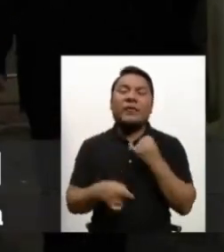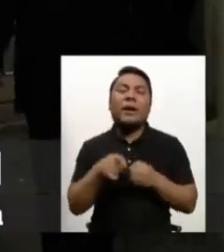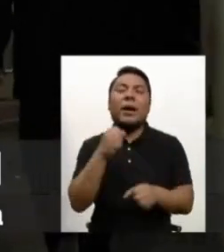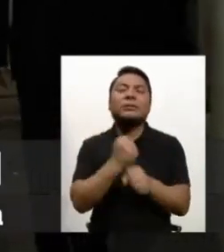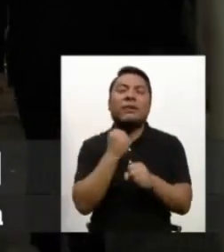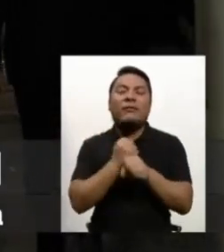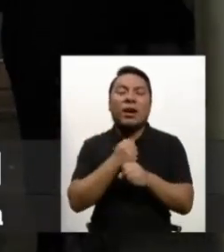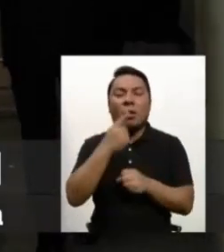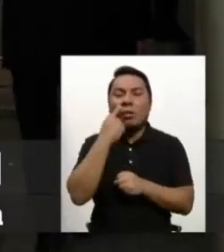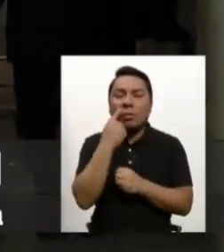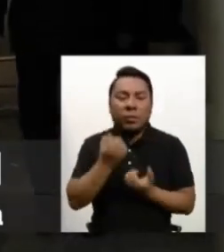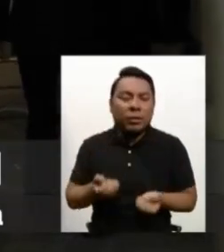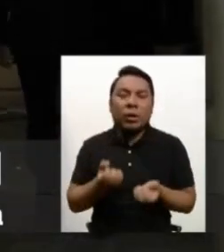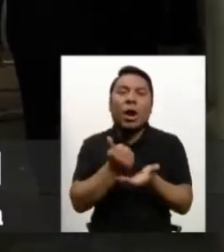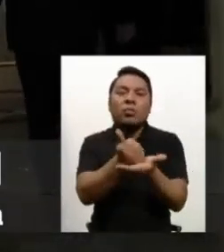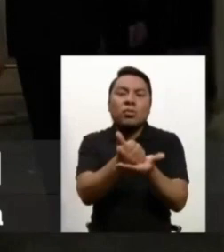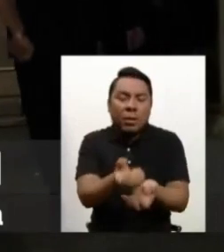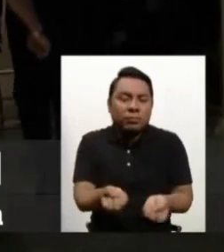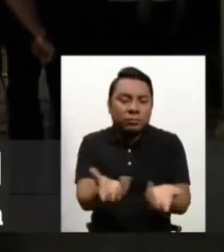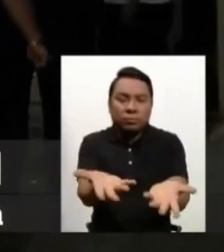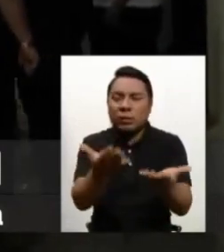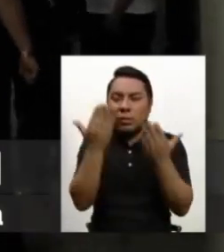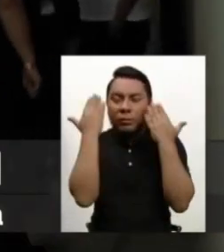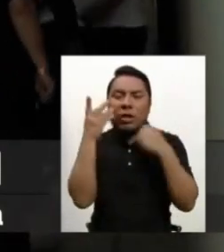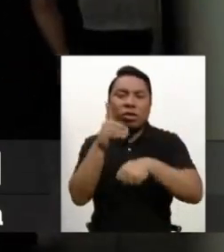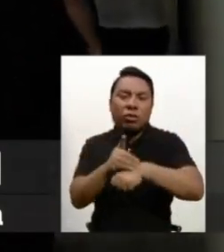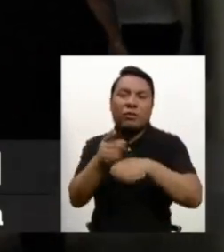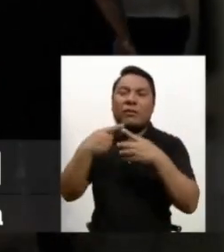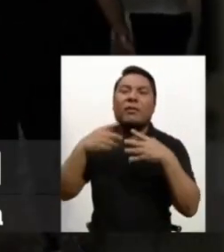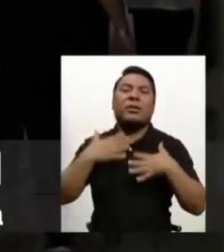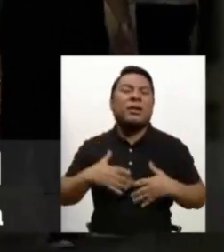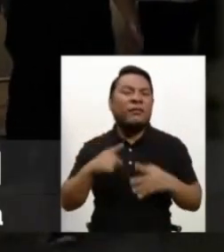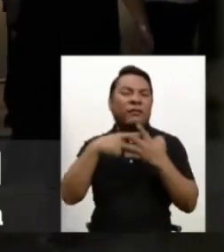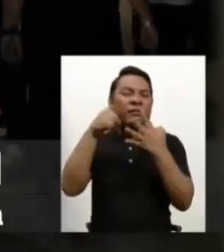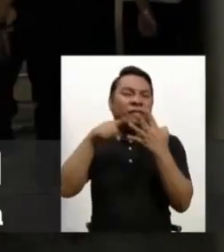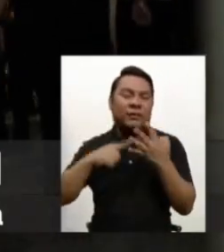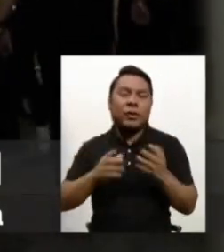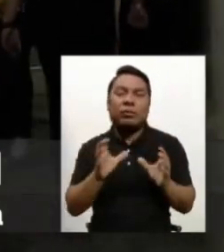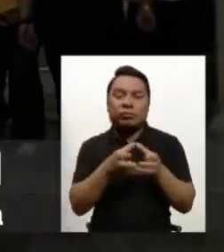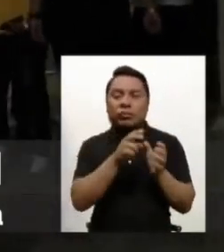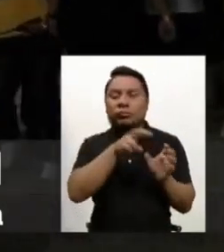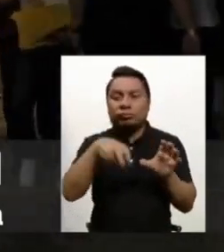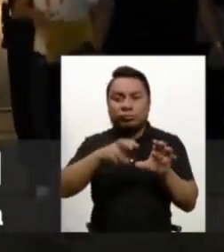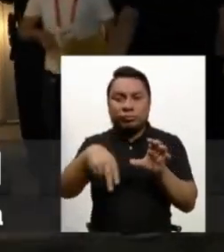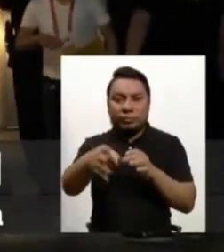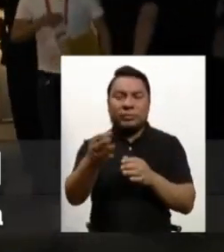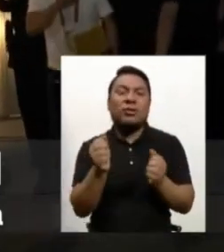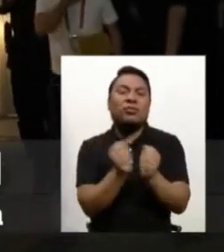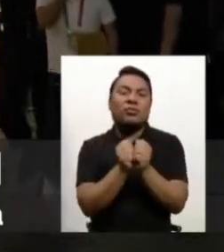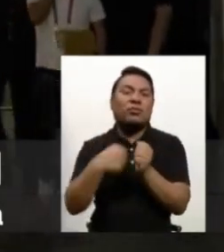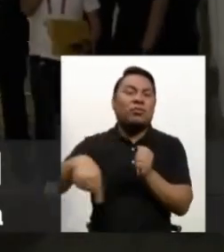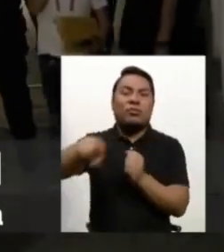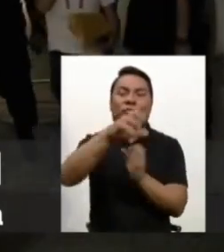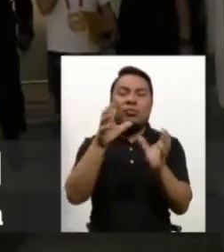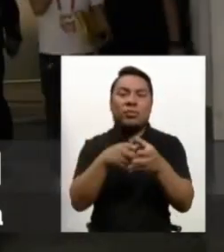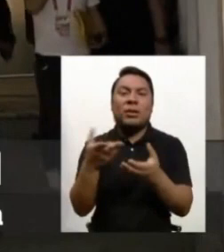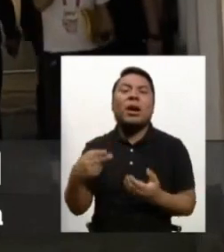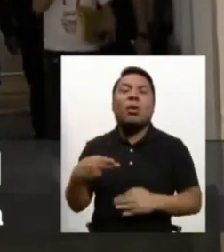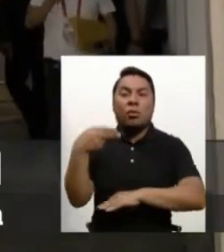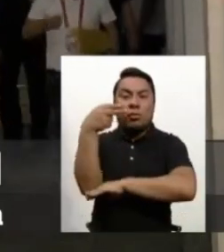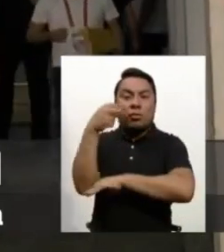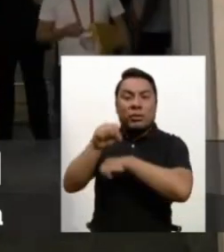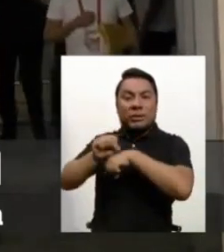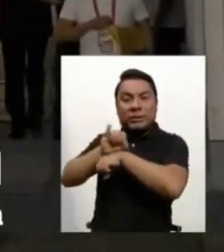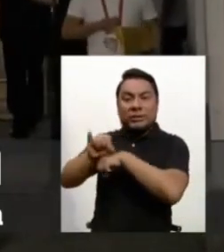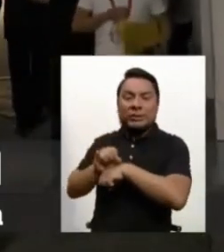San Isidro ante la algarabía, ante la pasión del público peruano que los acompañó desde el hotel de San Isidro